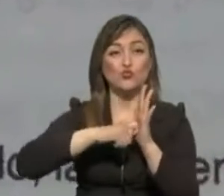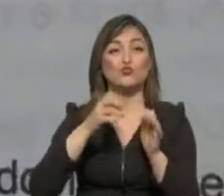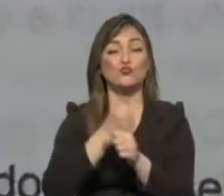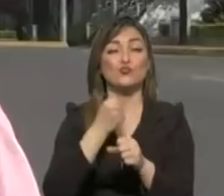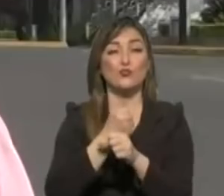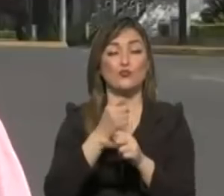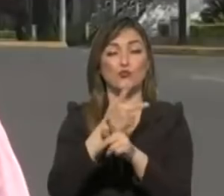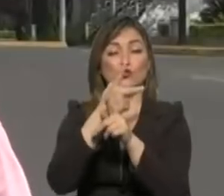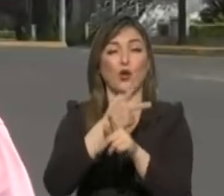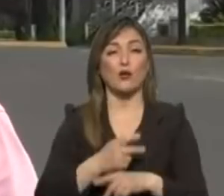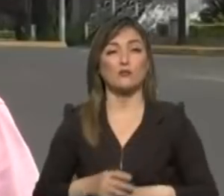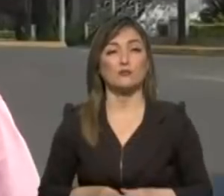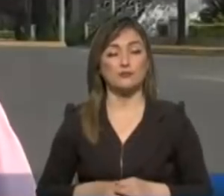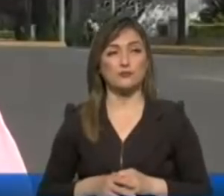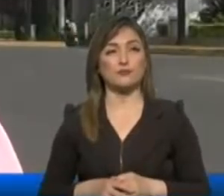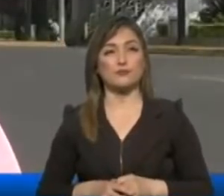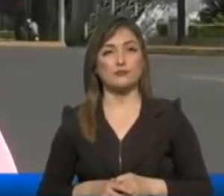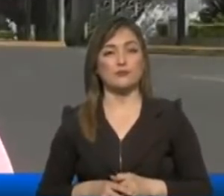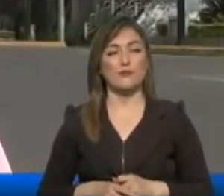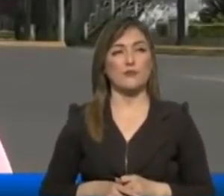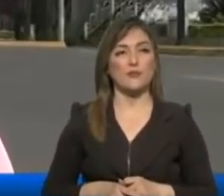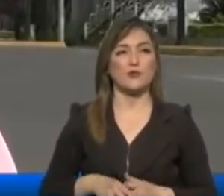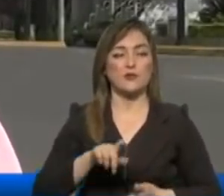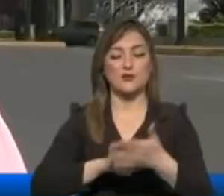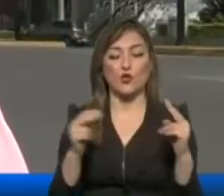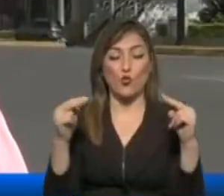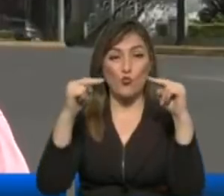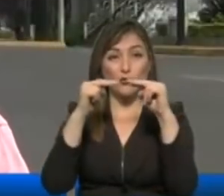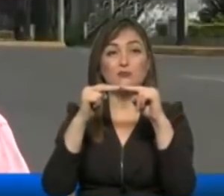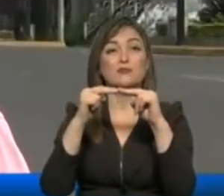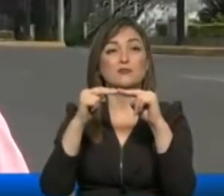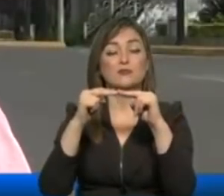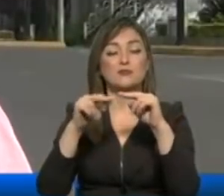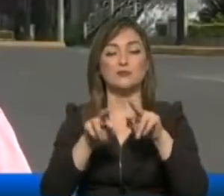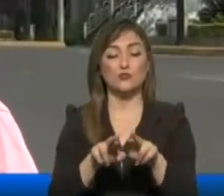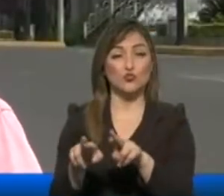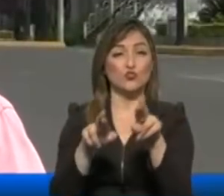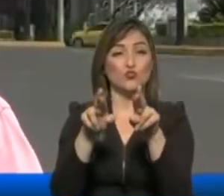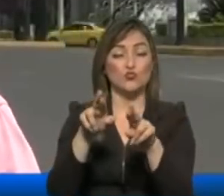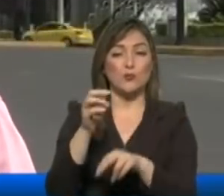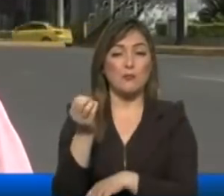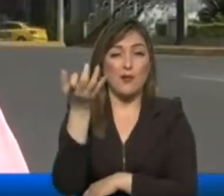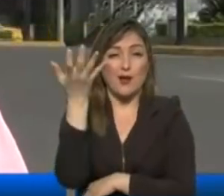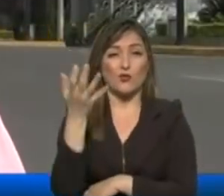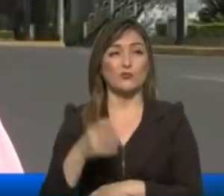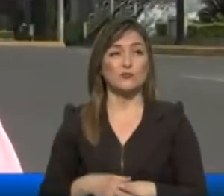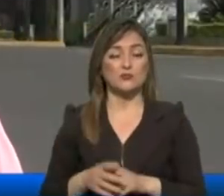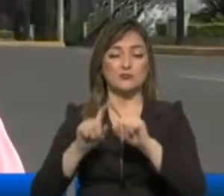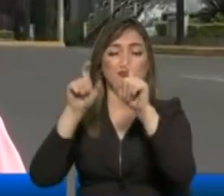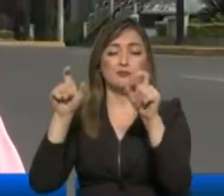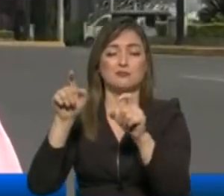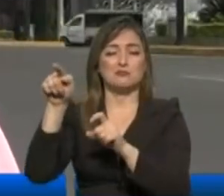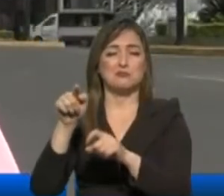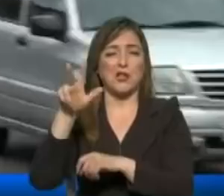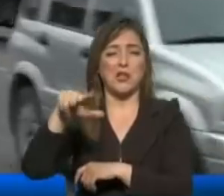realizado concejales. Una de esas es en la contratación del puente sobre el río Blanco que se le da a una empresa que